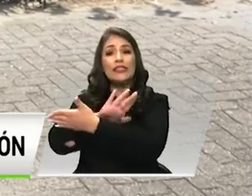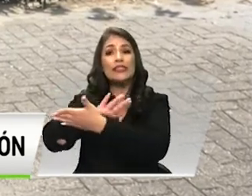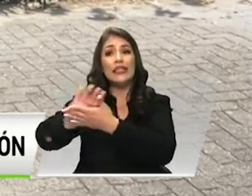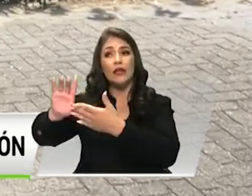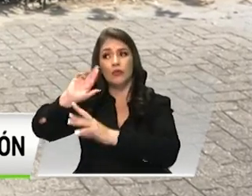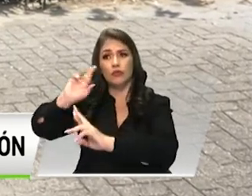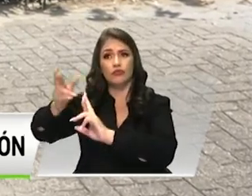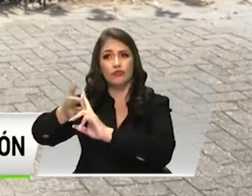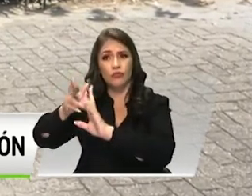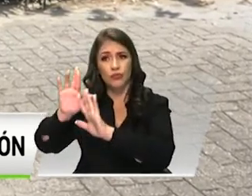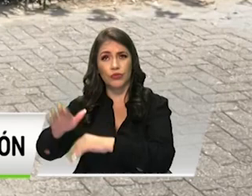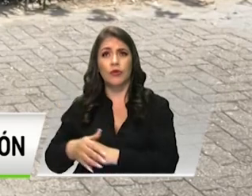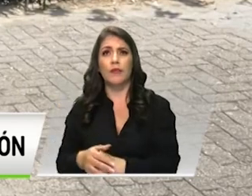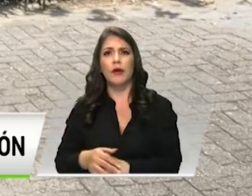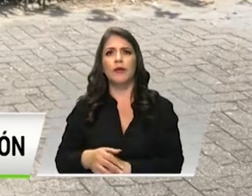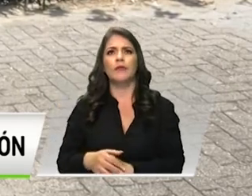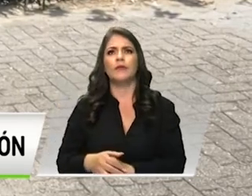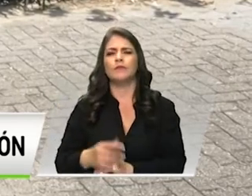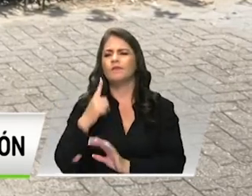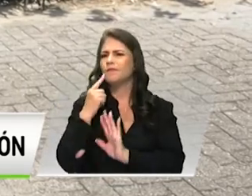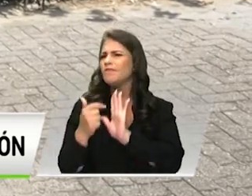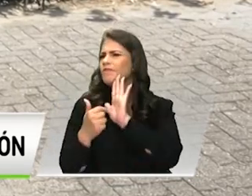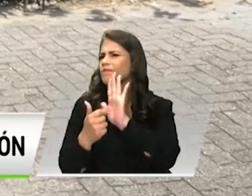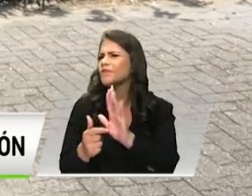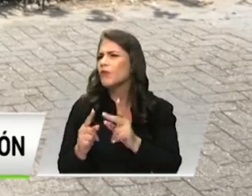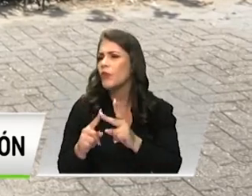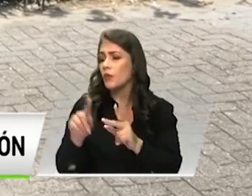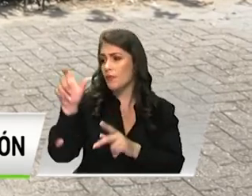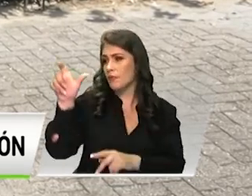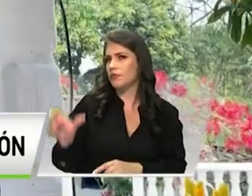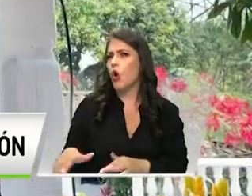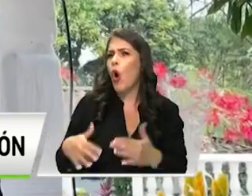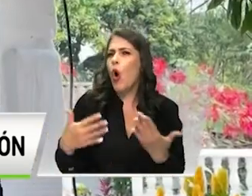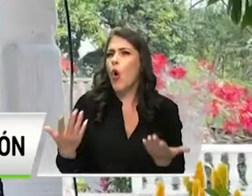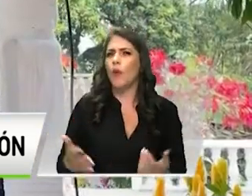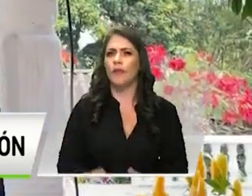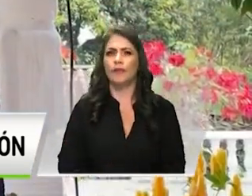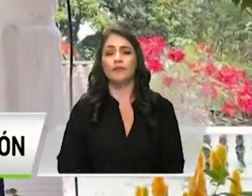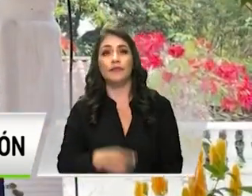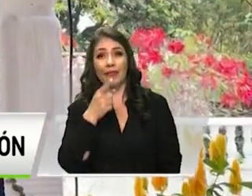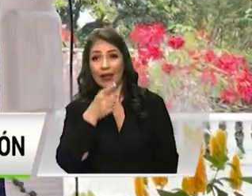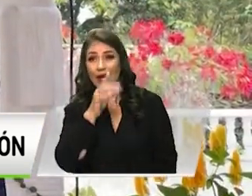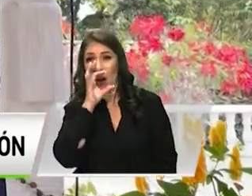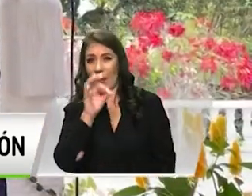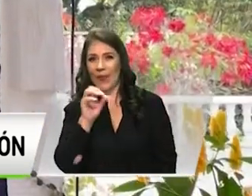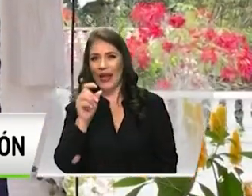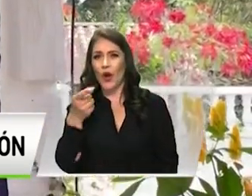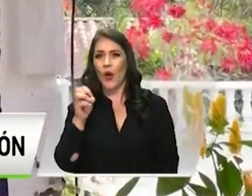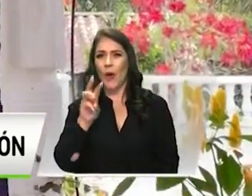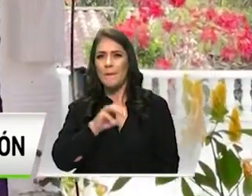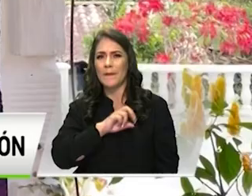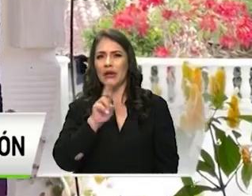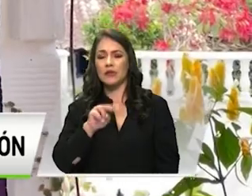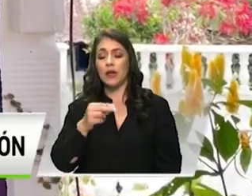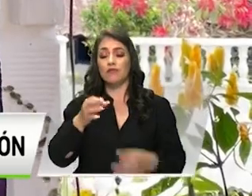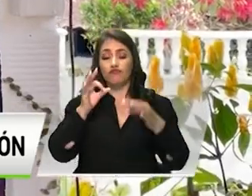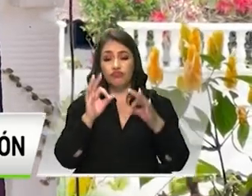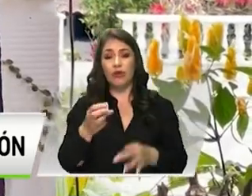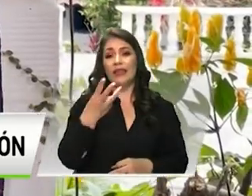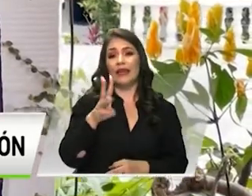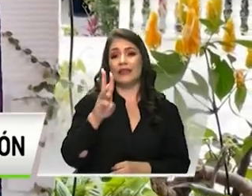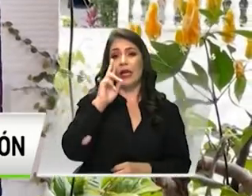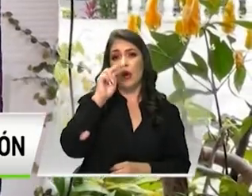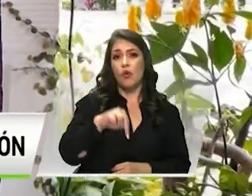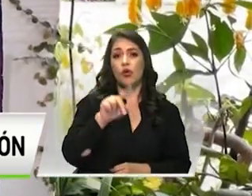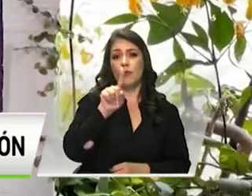continuación, presentaremos una semblanza del beato del suroeste antioqueño. Jesús Aníbal Gómez Gómez nació en Tarso el 13 de junio